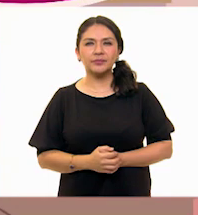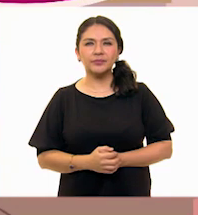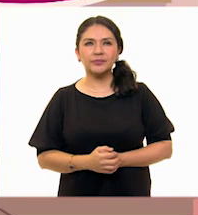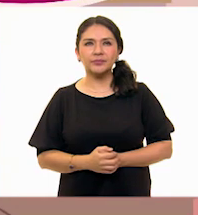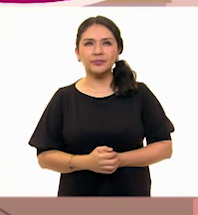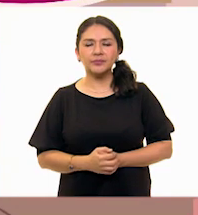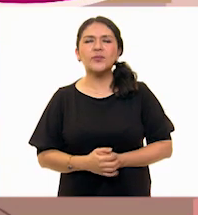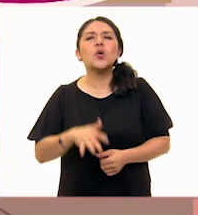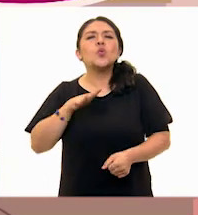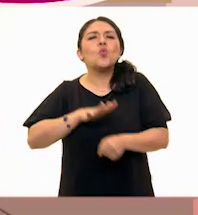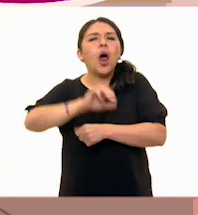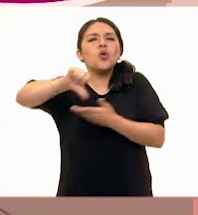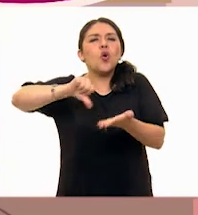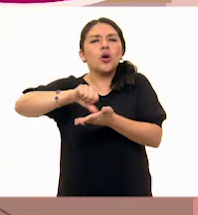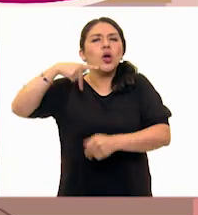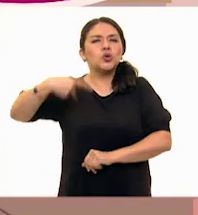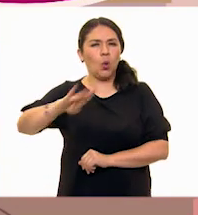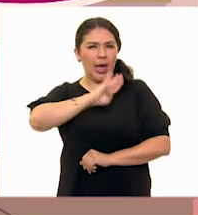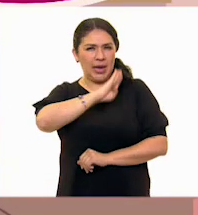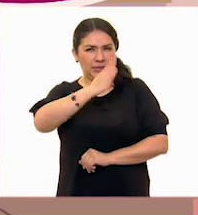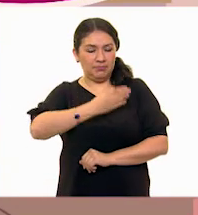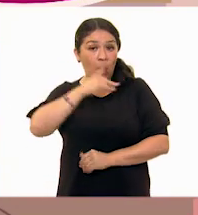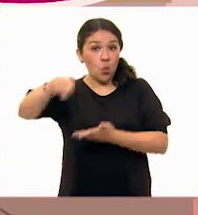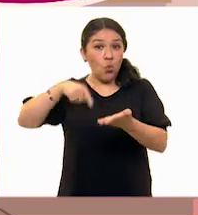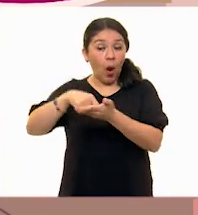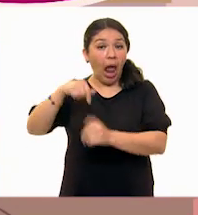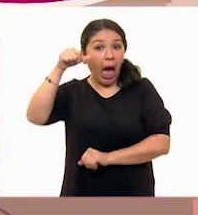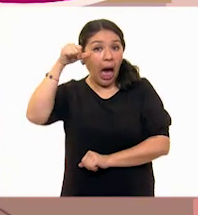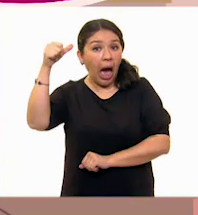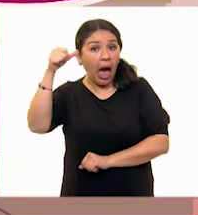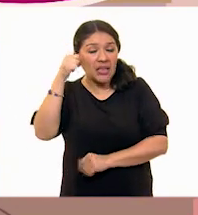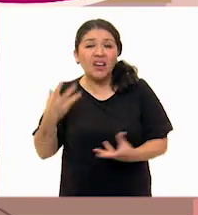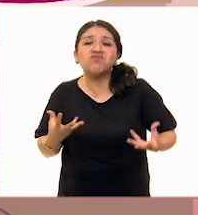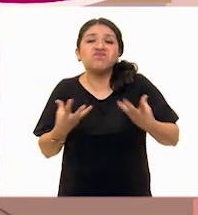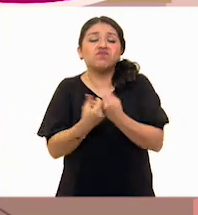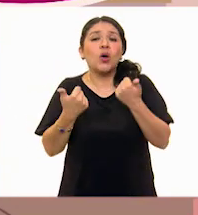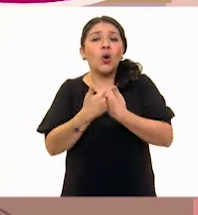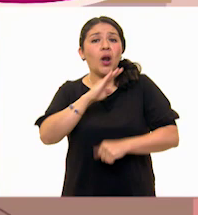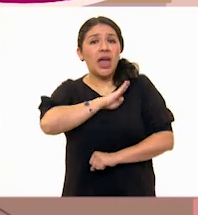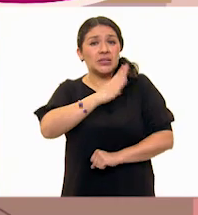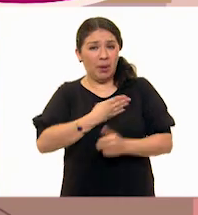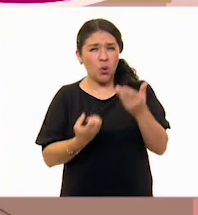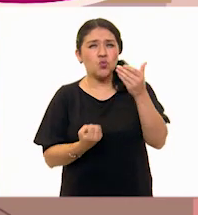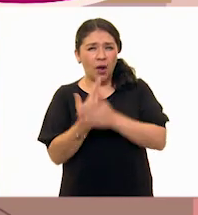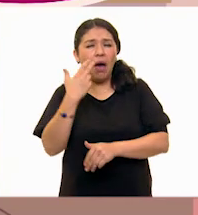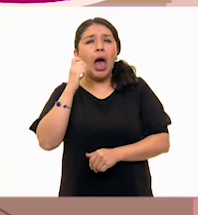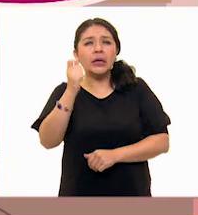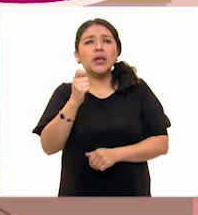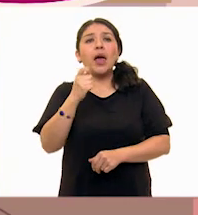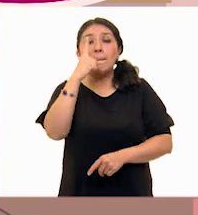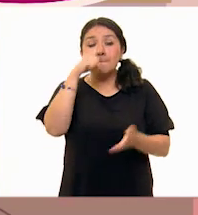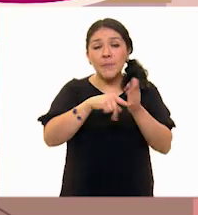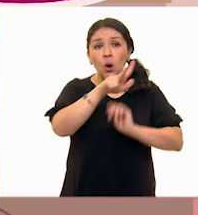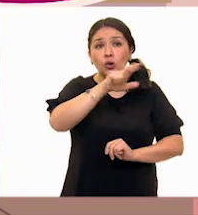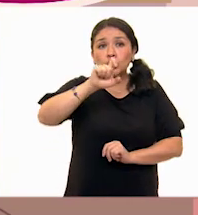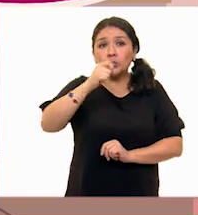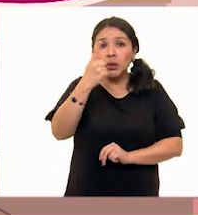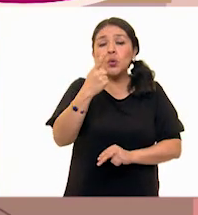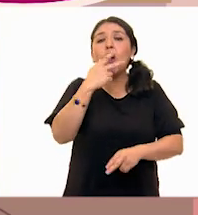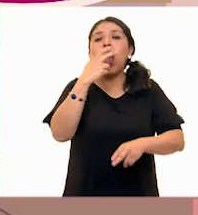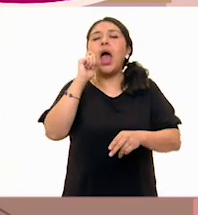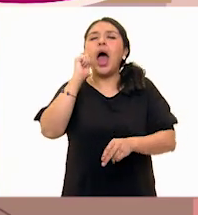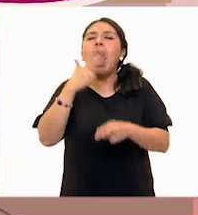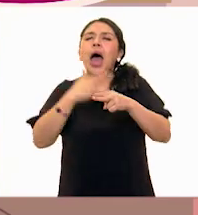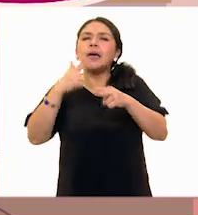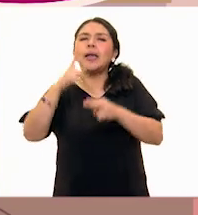colonia española en Asia dependió de la Nueva España hasta 1821 y en 1898 obtuvo